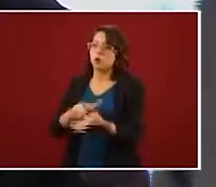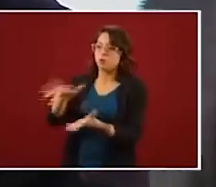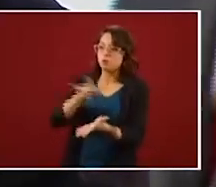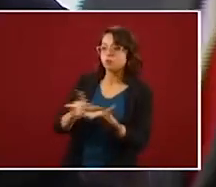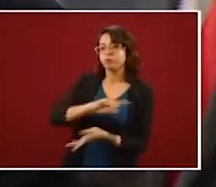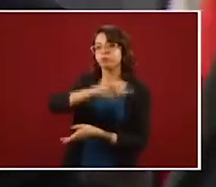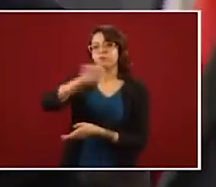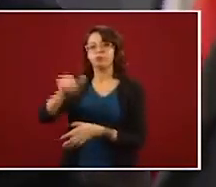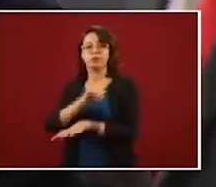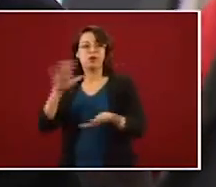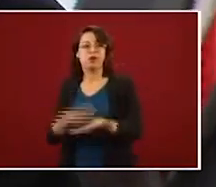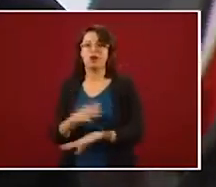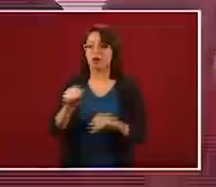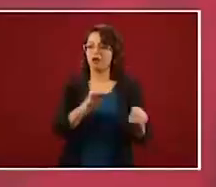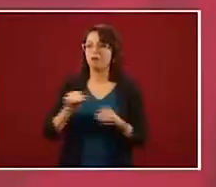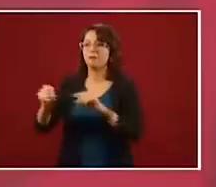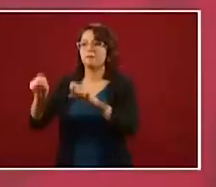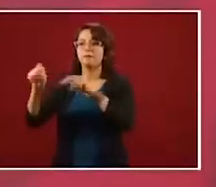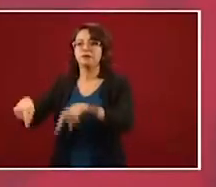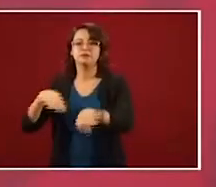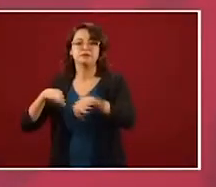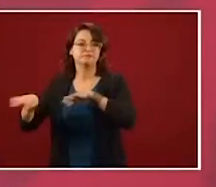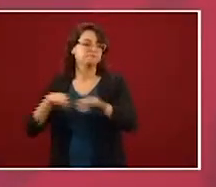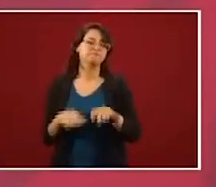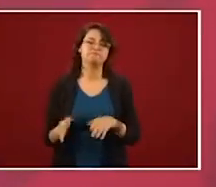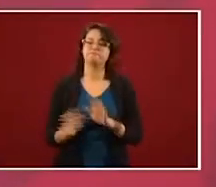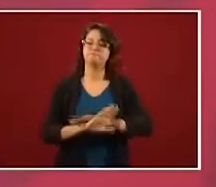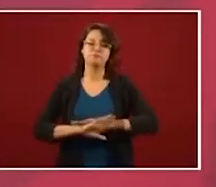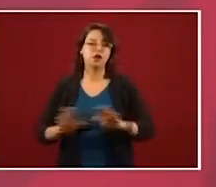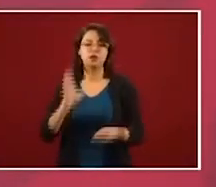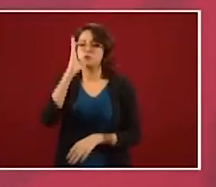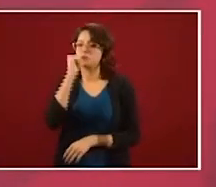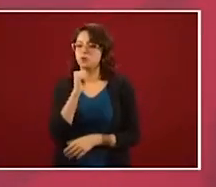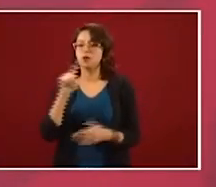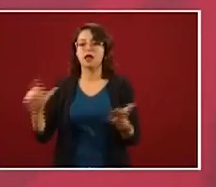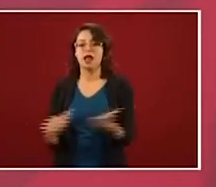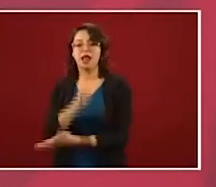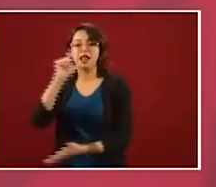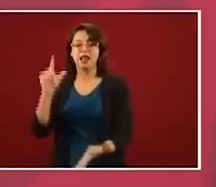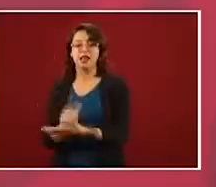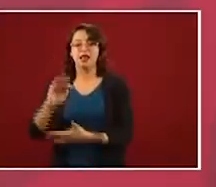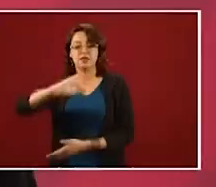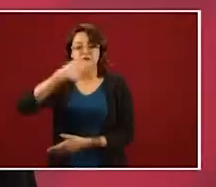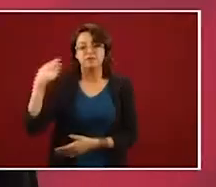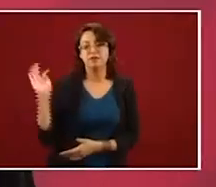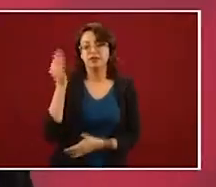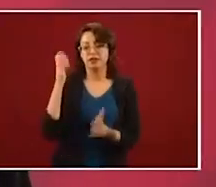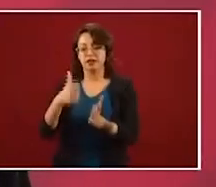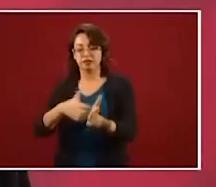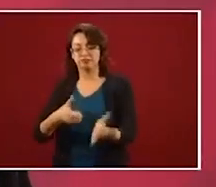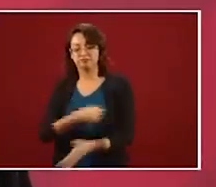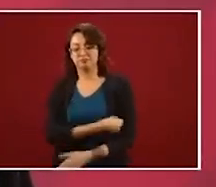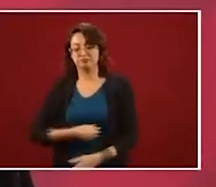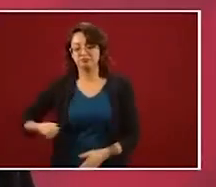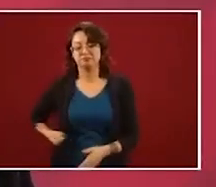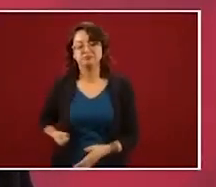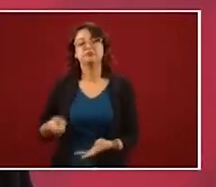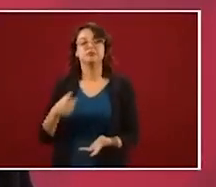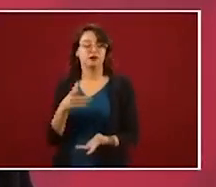privados. Y entonces el periodo de veda de 10 años que está reflejada en la Ley Federal de Austeridad Republicana ya está